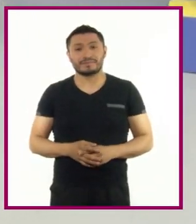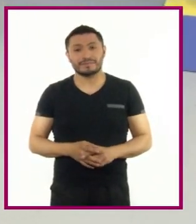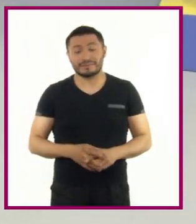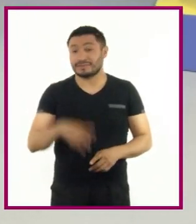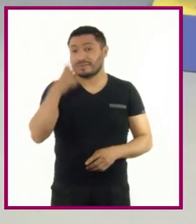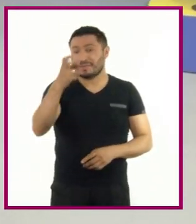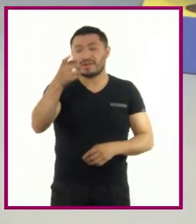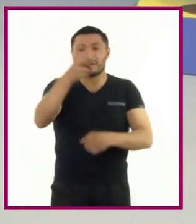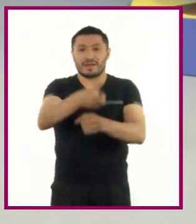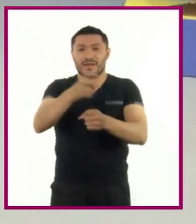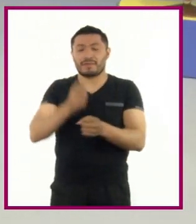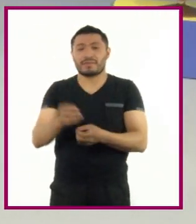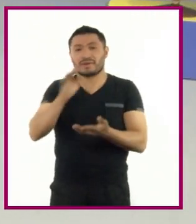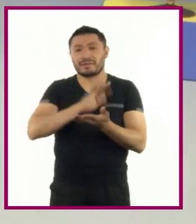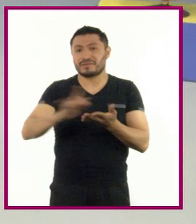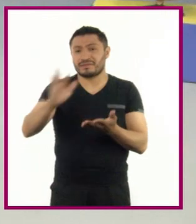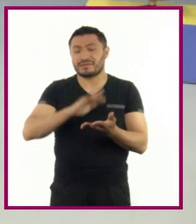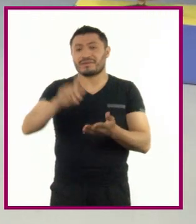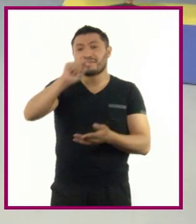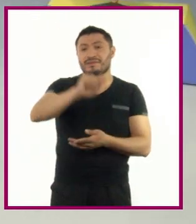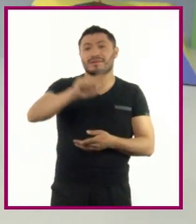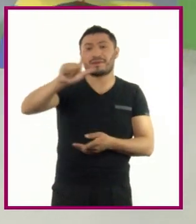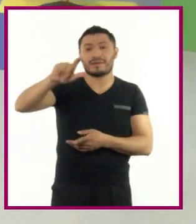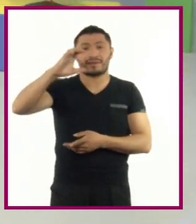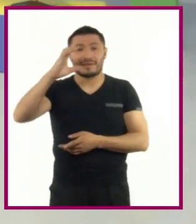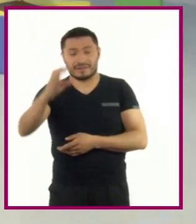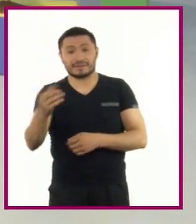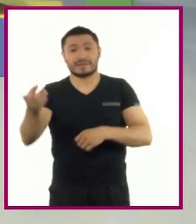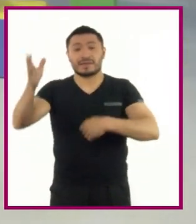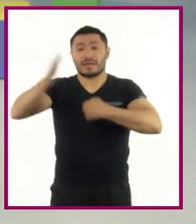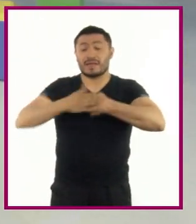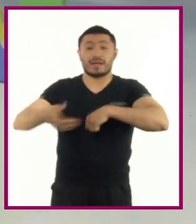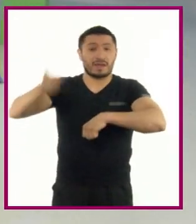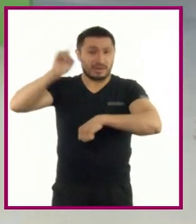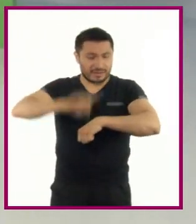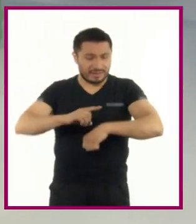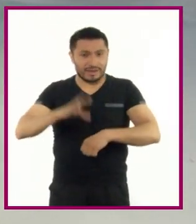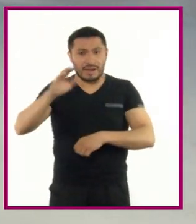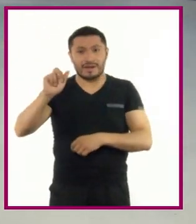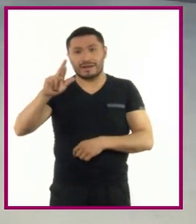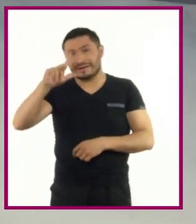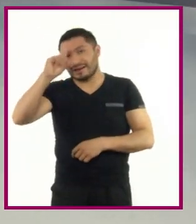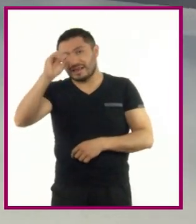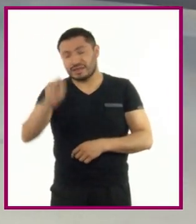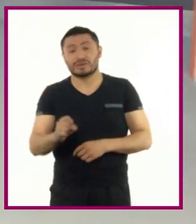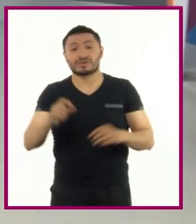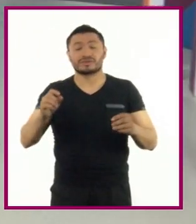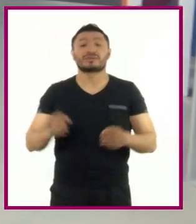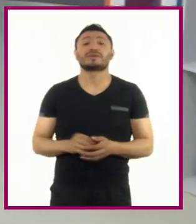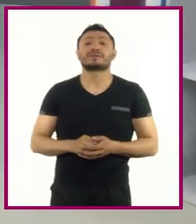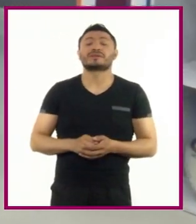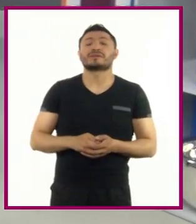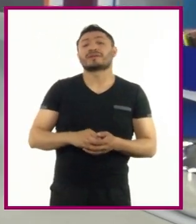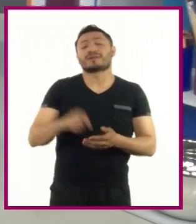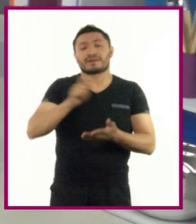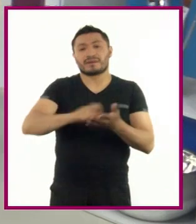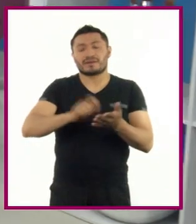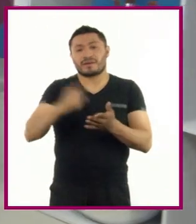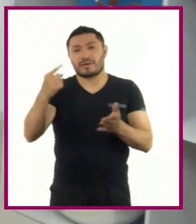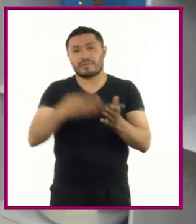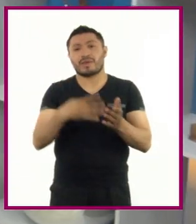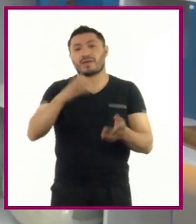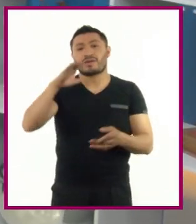les invito a leer el texto TLC, El día siguiente, de Carlos Fuentes, escrito en 1993, y dice